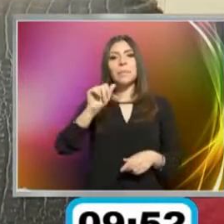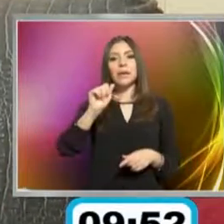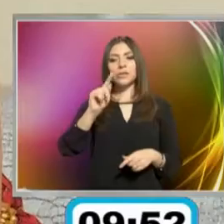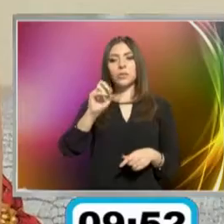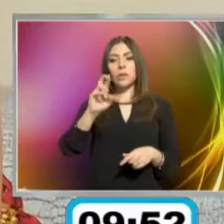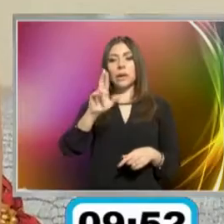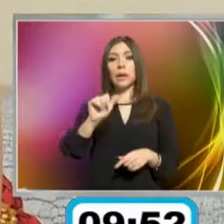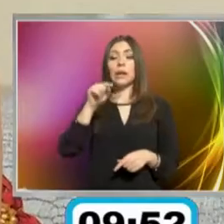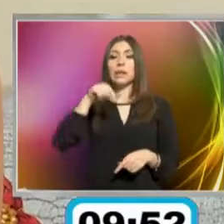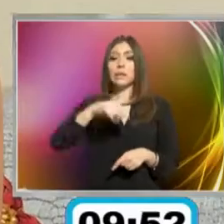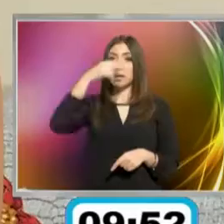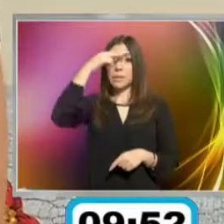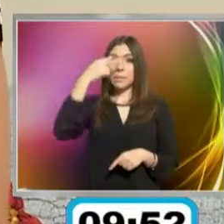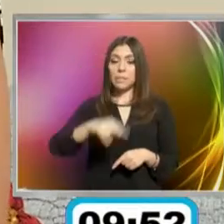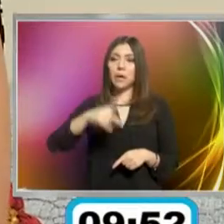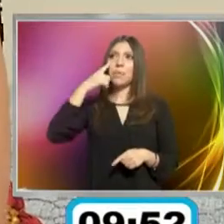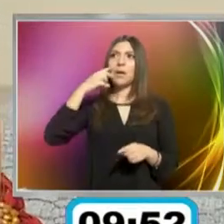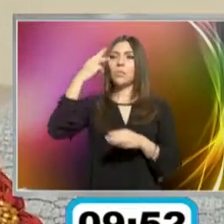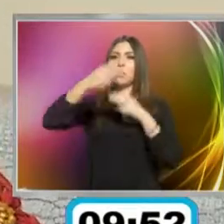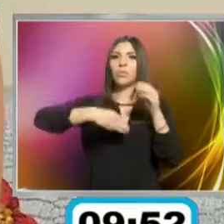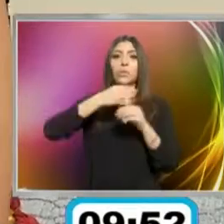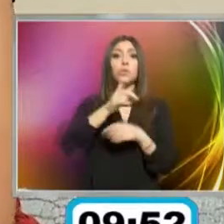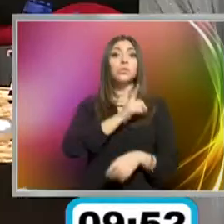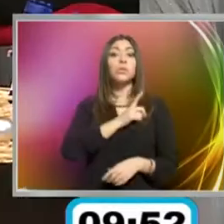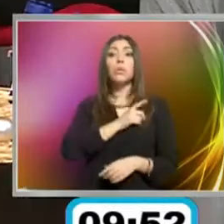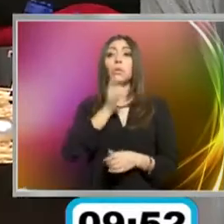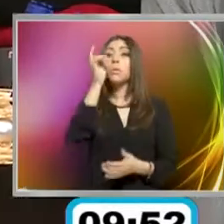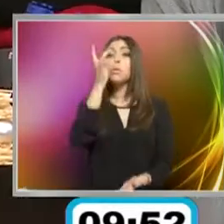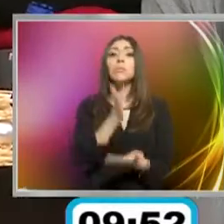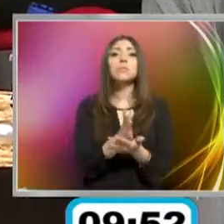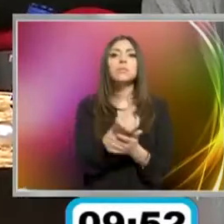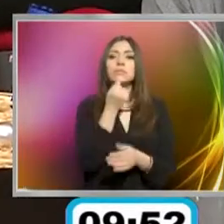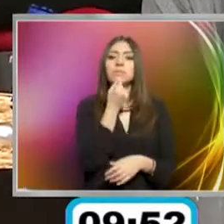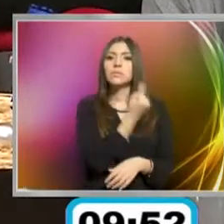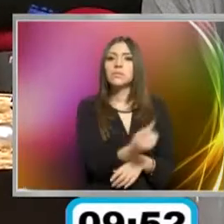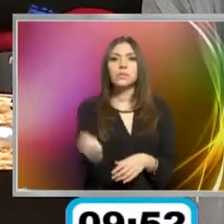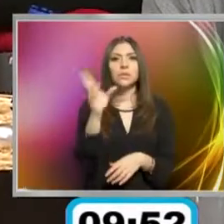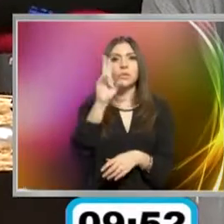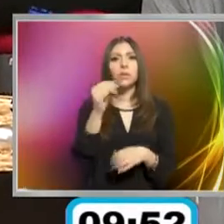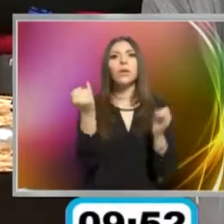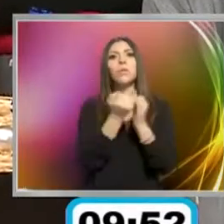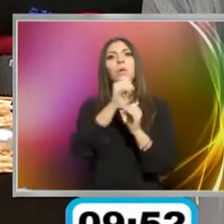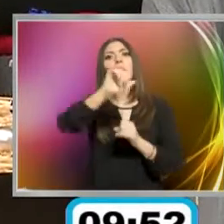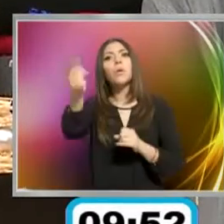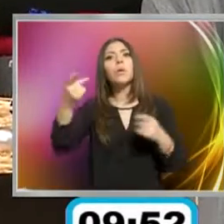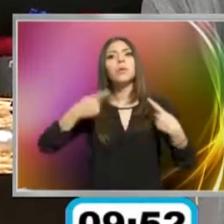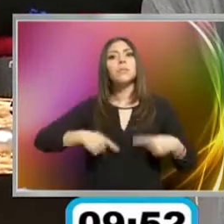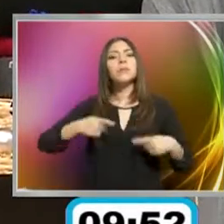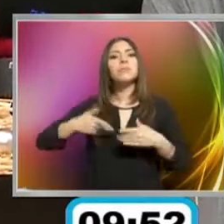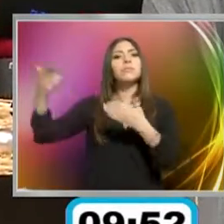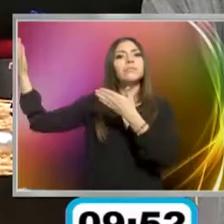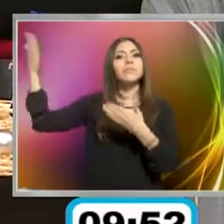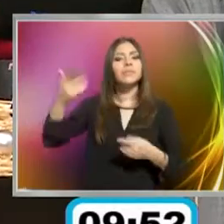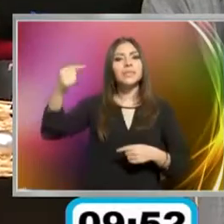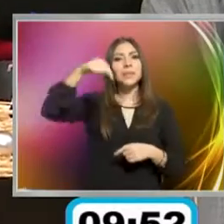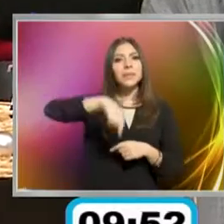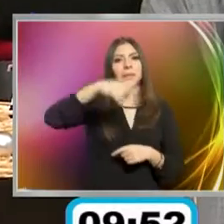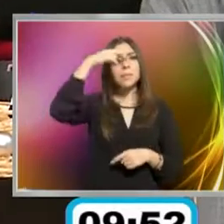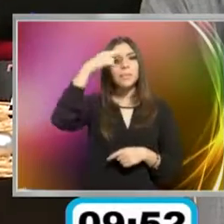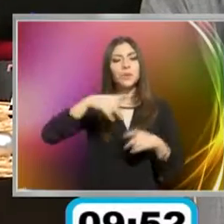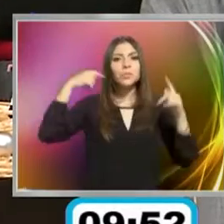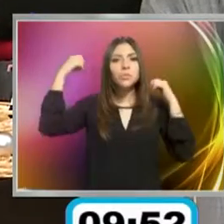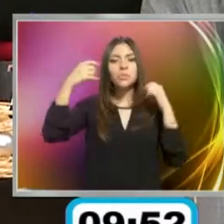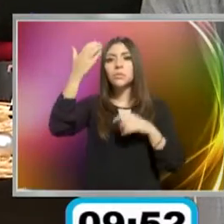de México para el mundo, no solamente para los niños, sino también para la gente extranjera que desconoce mucho de las tradiciones mexicanas. Esta